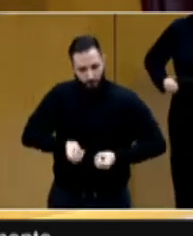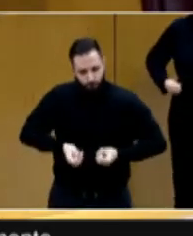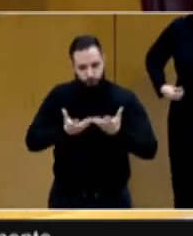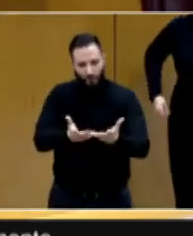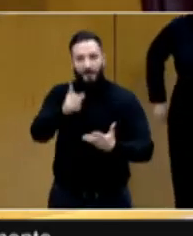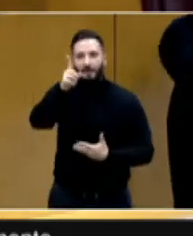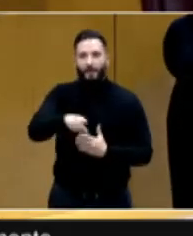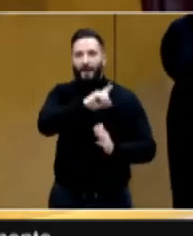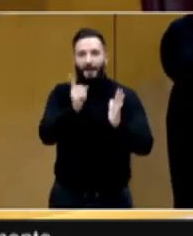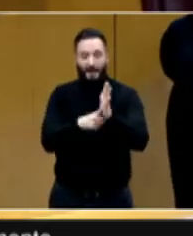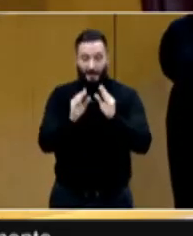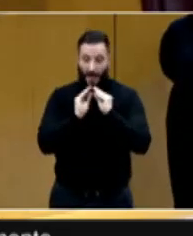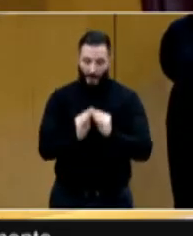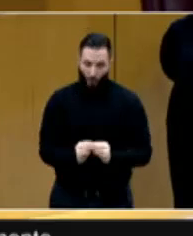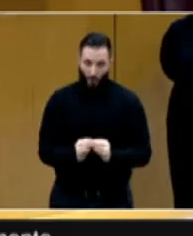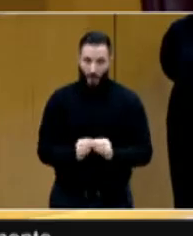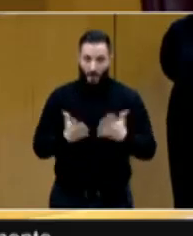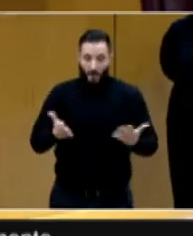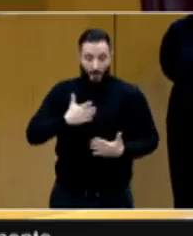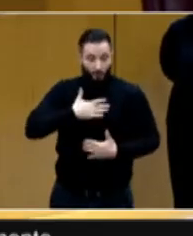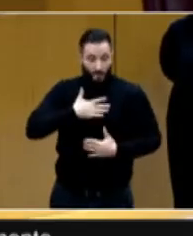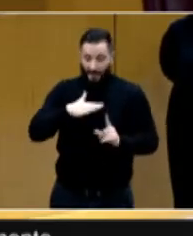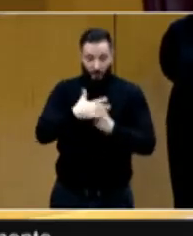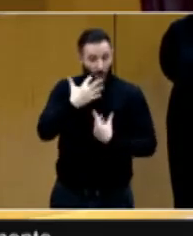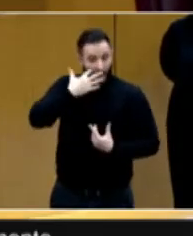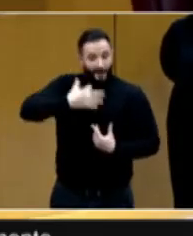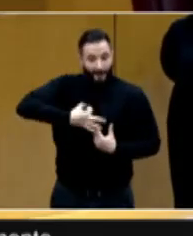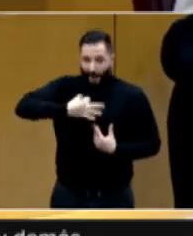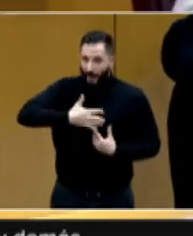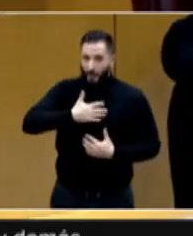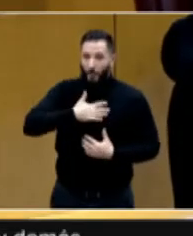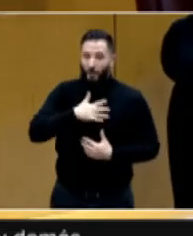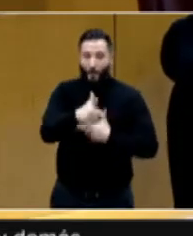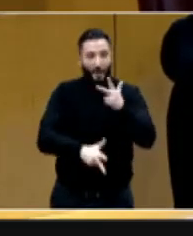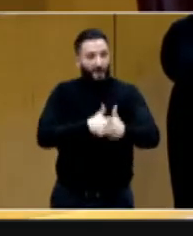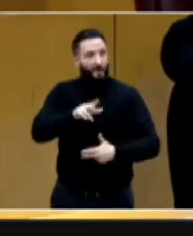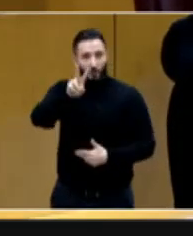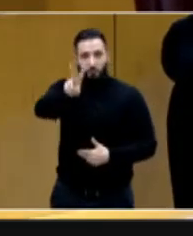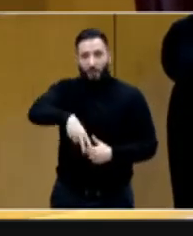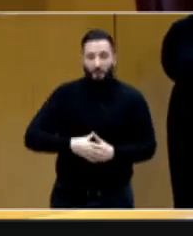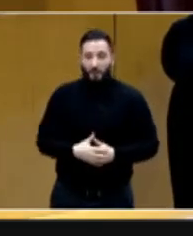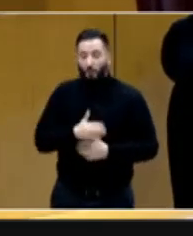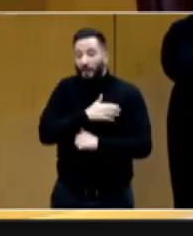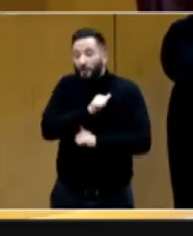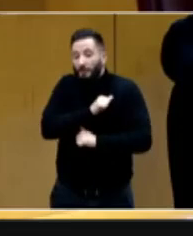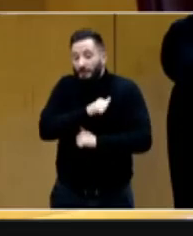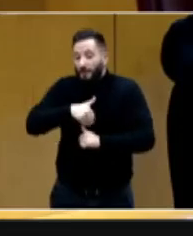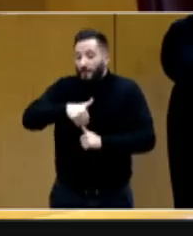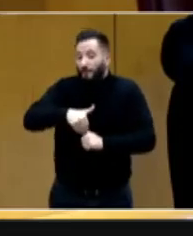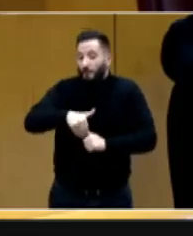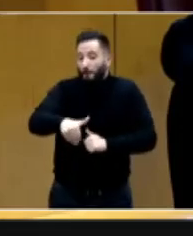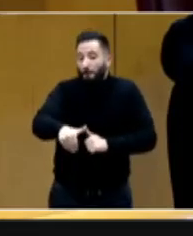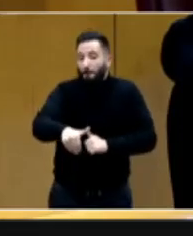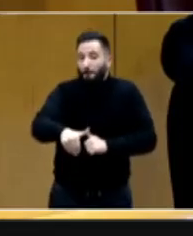bueno Esta es nuestra realidad y qué es lo que vamos a hacer Pues yo creo que en principio con tiempo y lo haremos de entrada